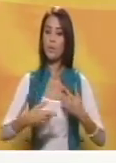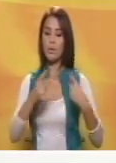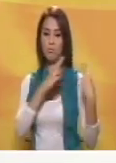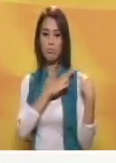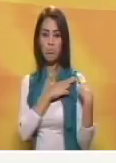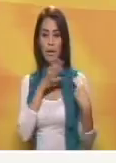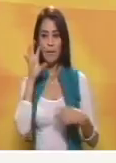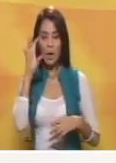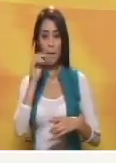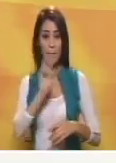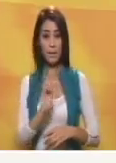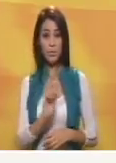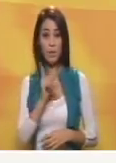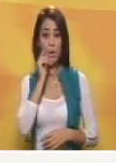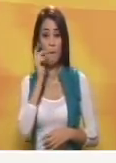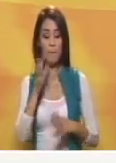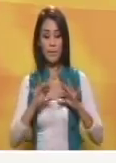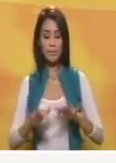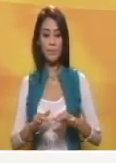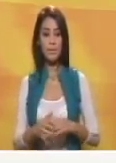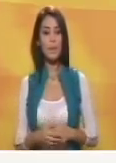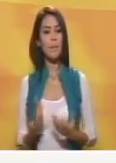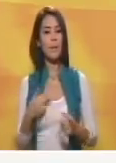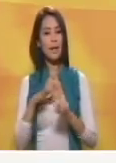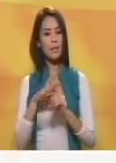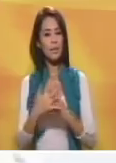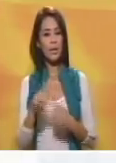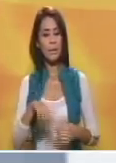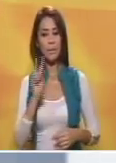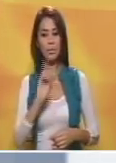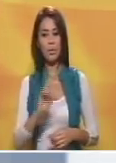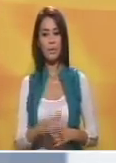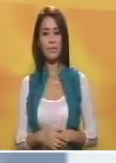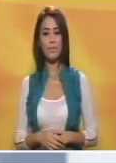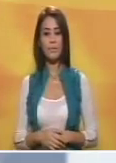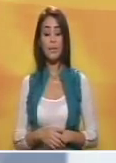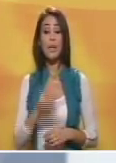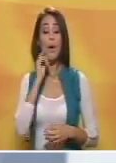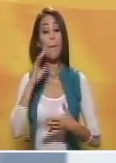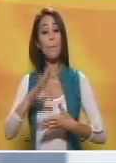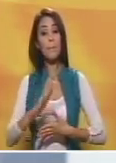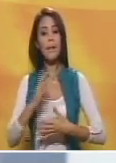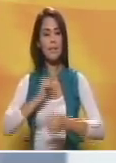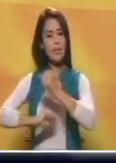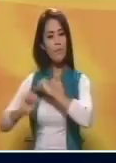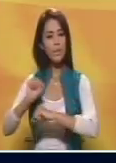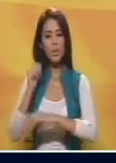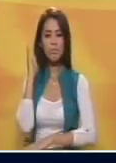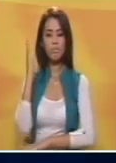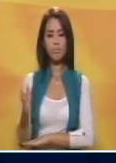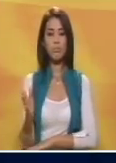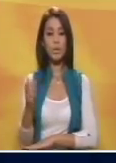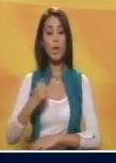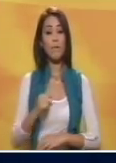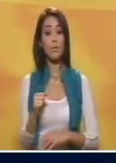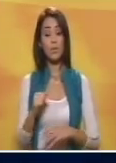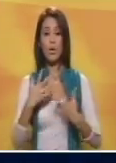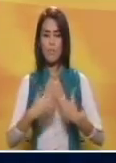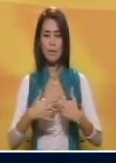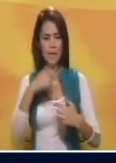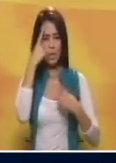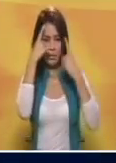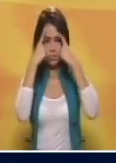Unidos en Venezuela, Todd Robinson, sobre la situación de nuestro país. El diplomático norteamericano defendió las sanciones contra funcionarios